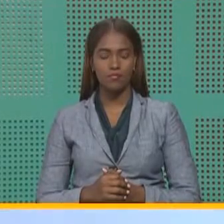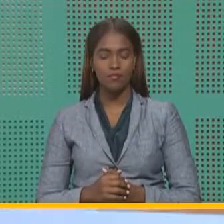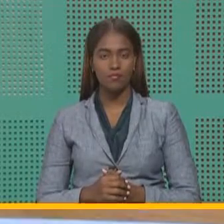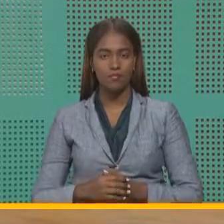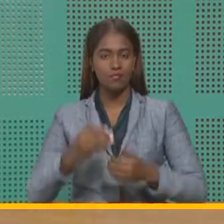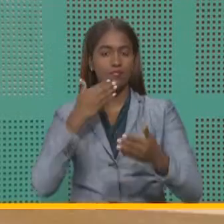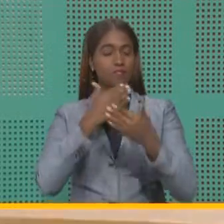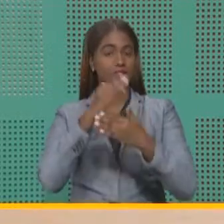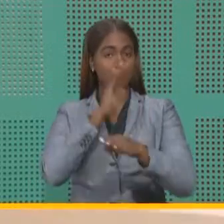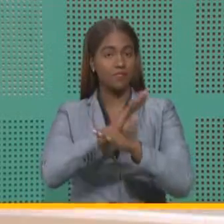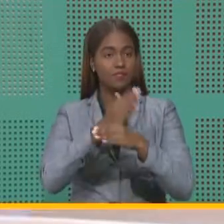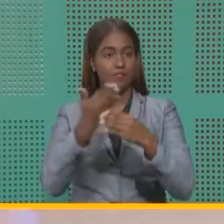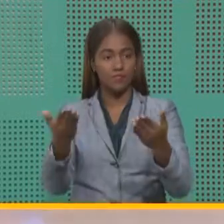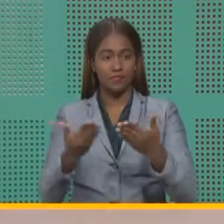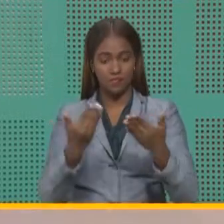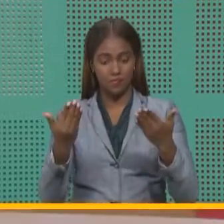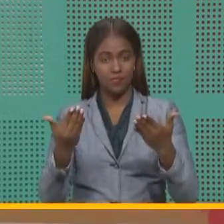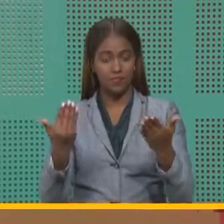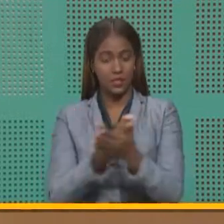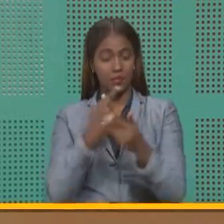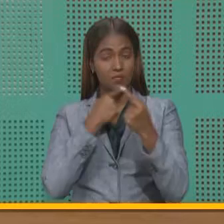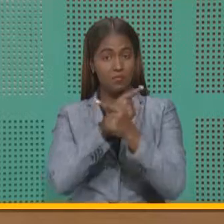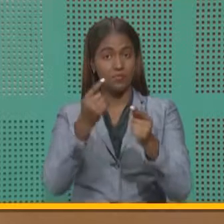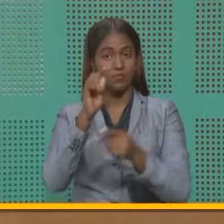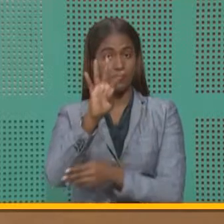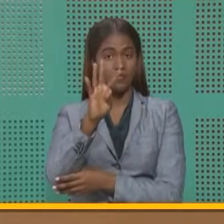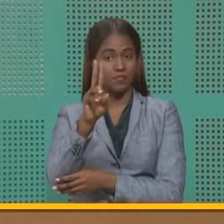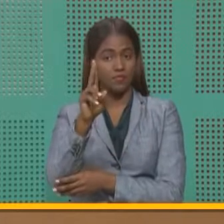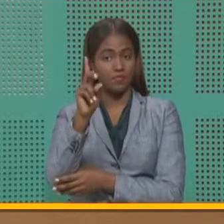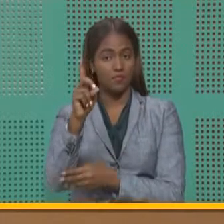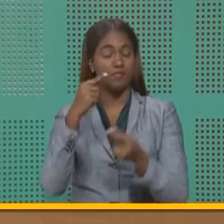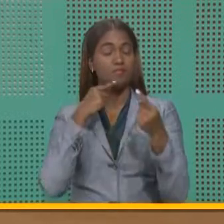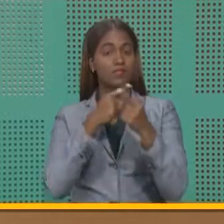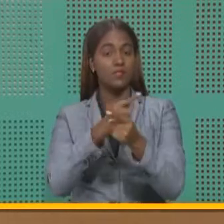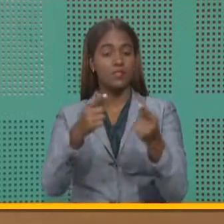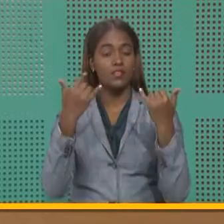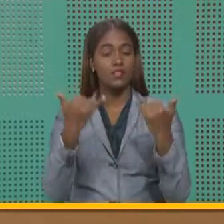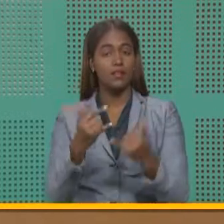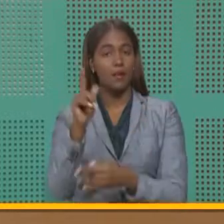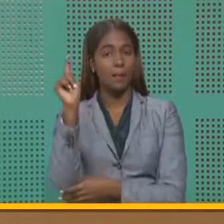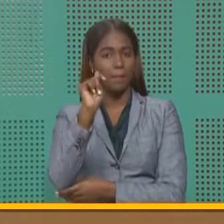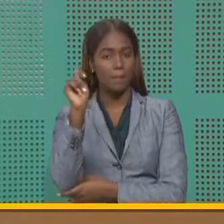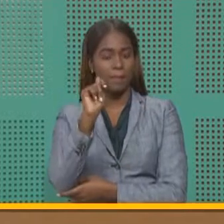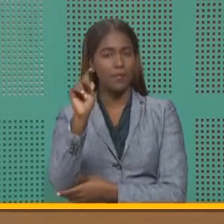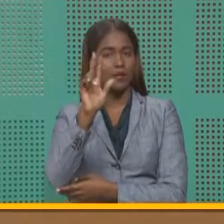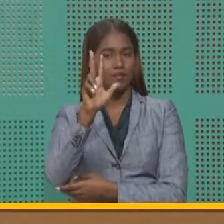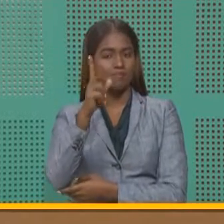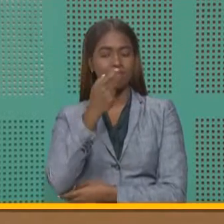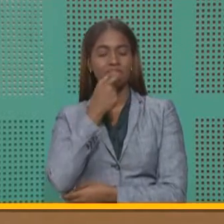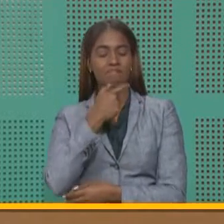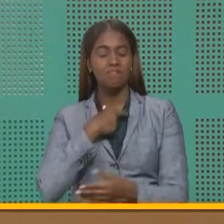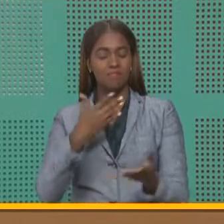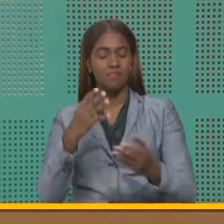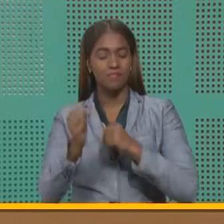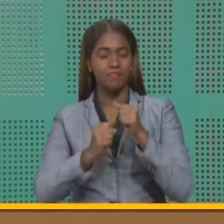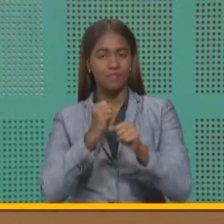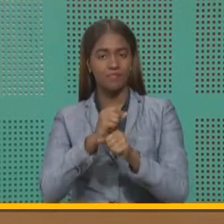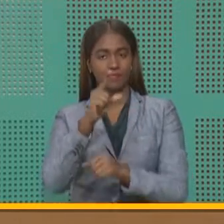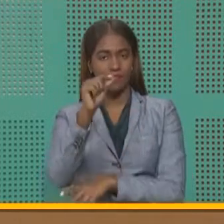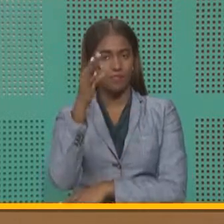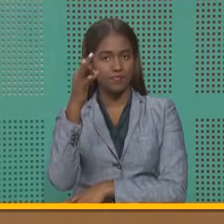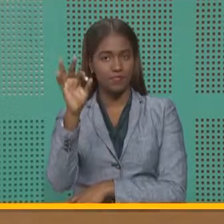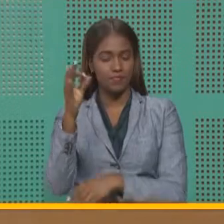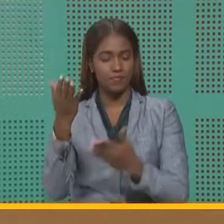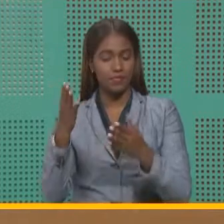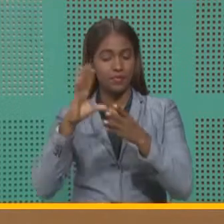hola buenas noches bienvenidos a esta nueva emisión de cuatro r de noticias en este martes 3 de diciembre de este año 2019